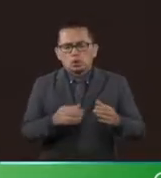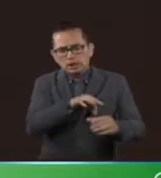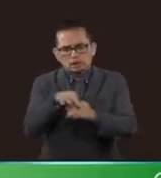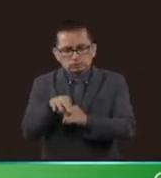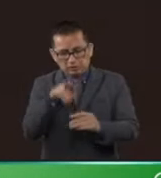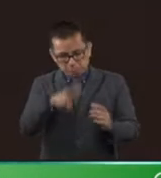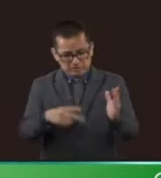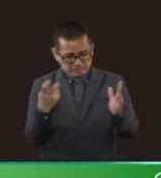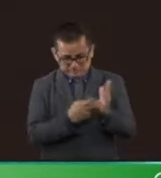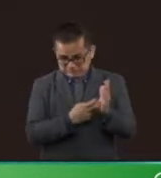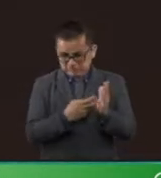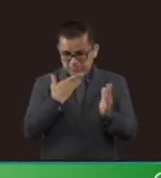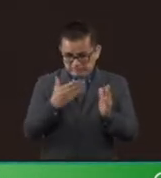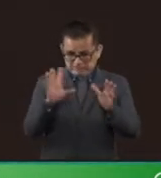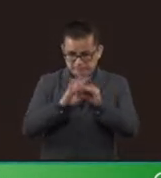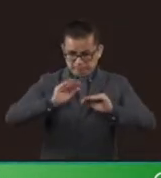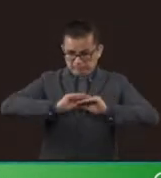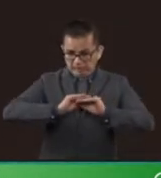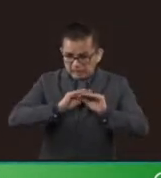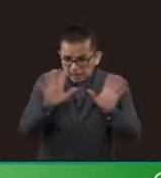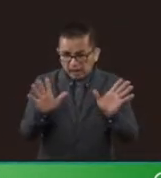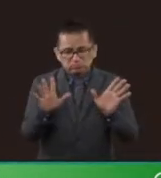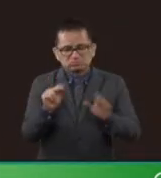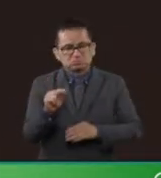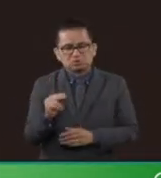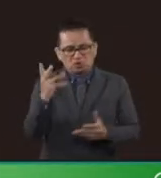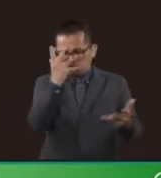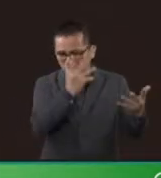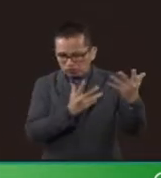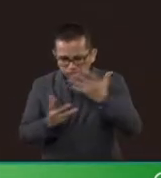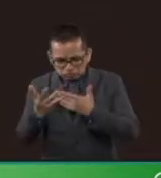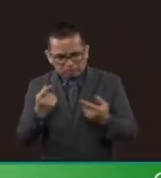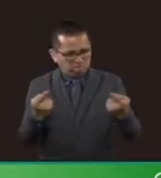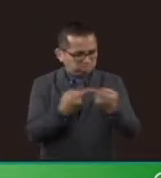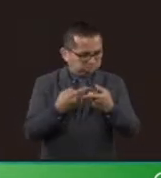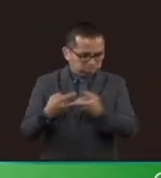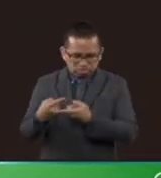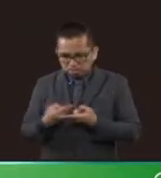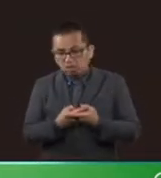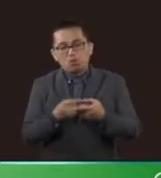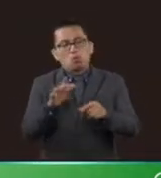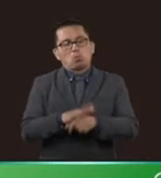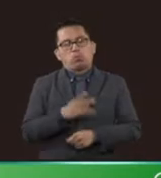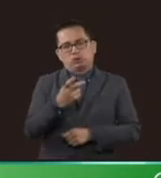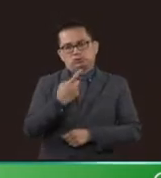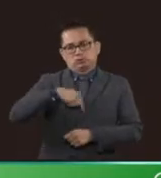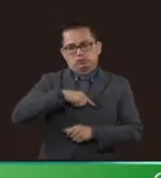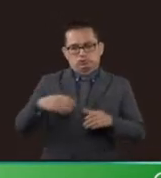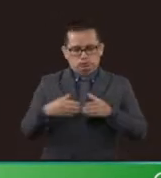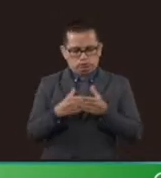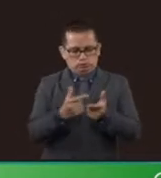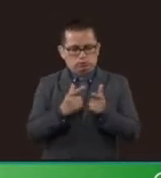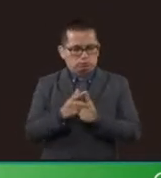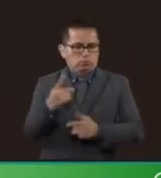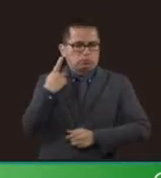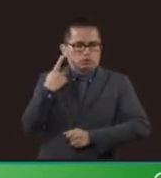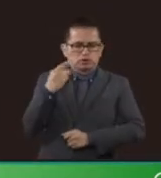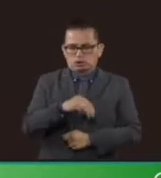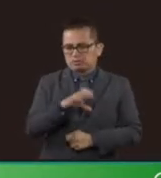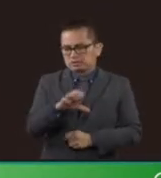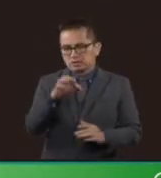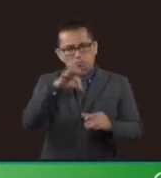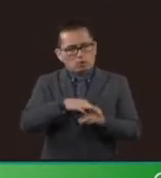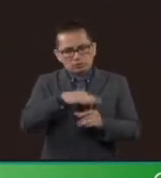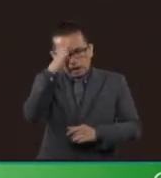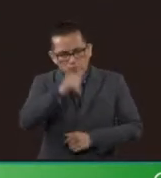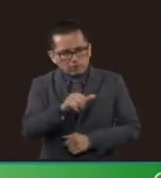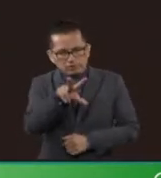confuso contradictorio y complejo para las autoridades por eso el voto de la bancada de movimiento ciudadano Fue en contra Por